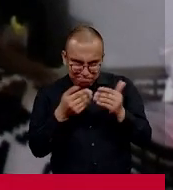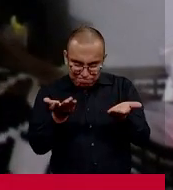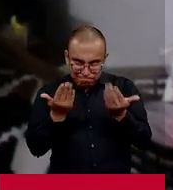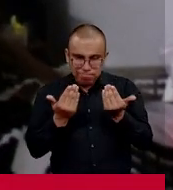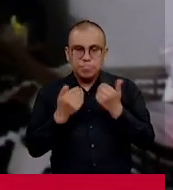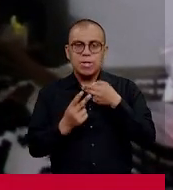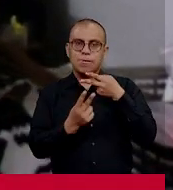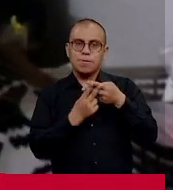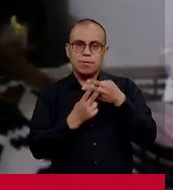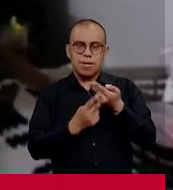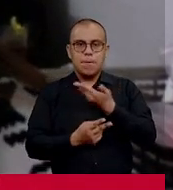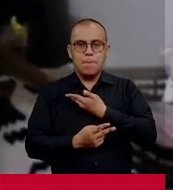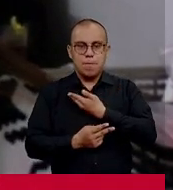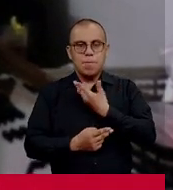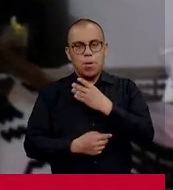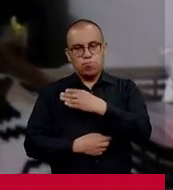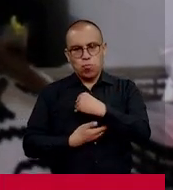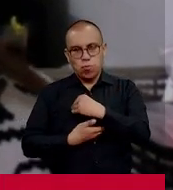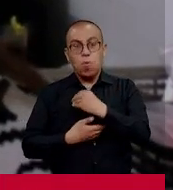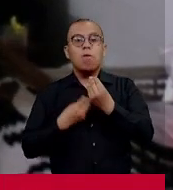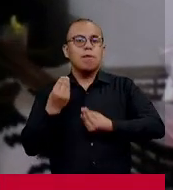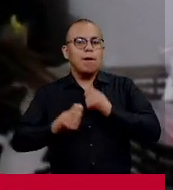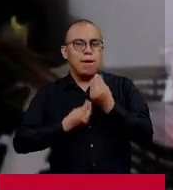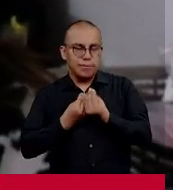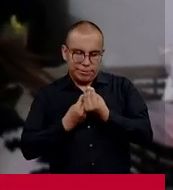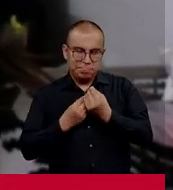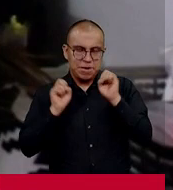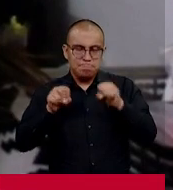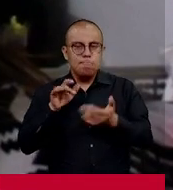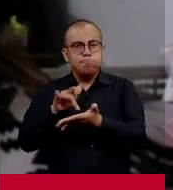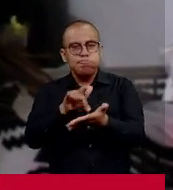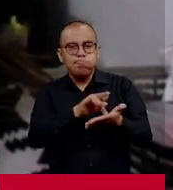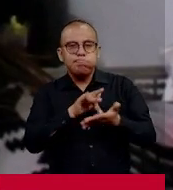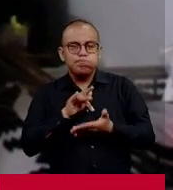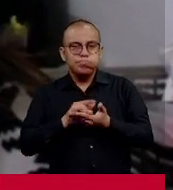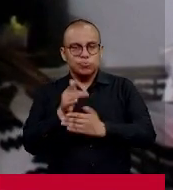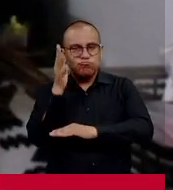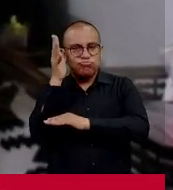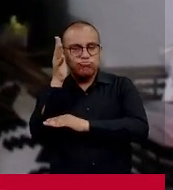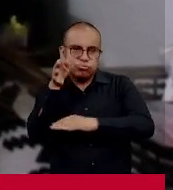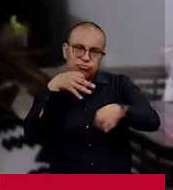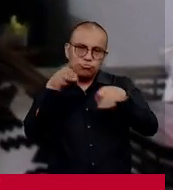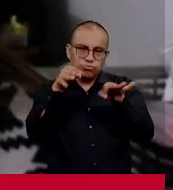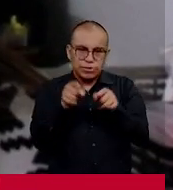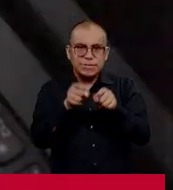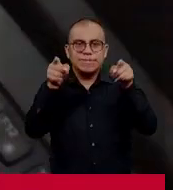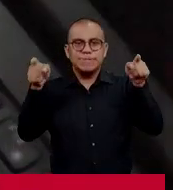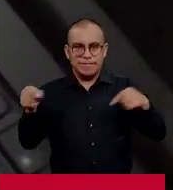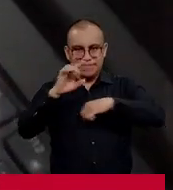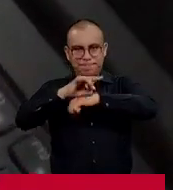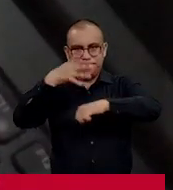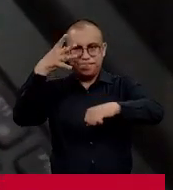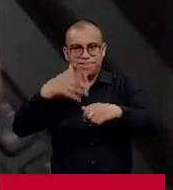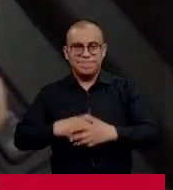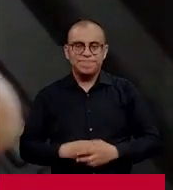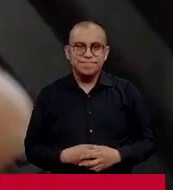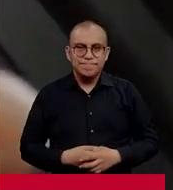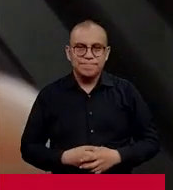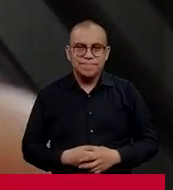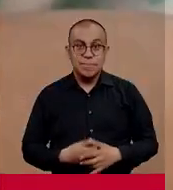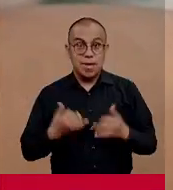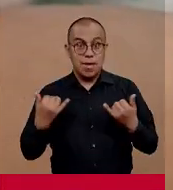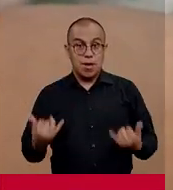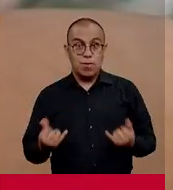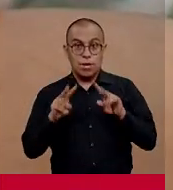en @mamimouse para que puedan estar presentes en esta Lactatón Live. Con las Lactatón se